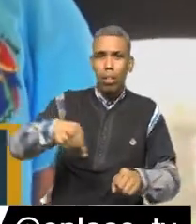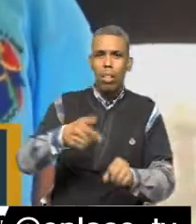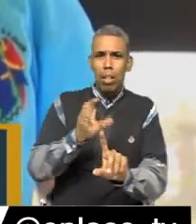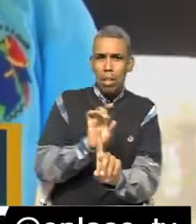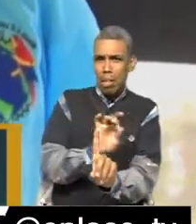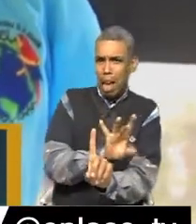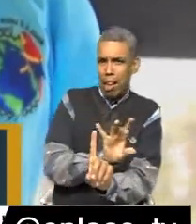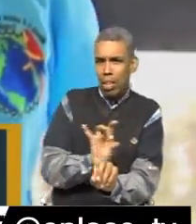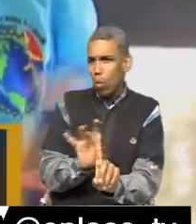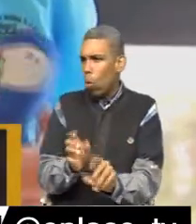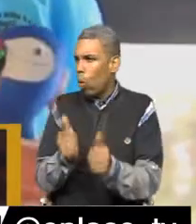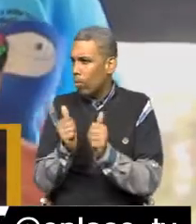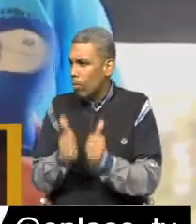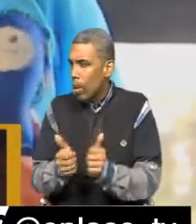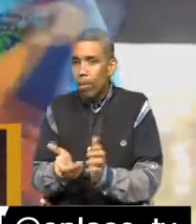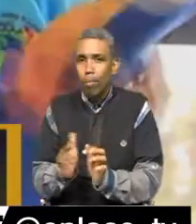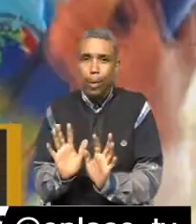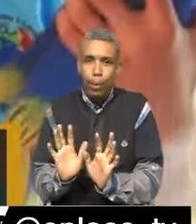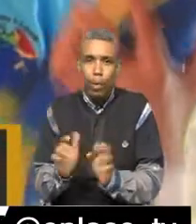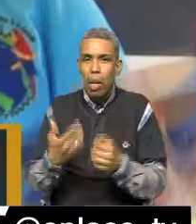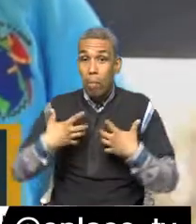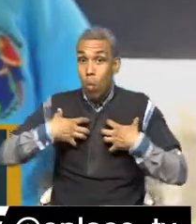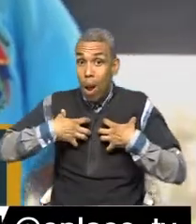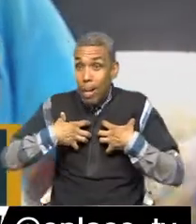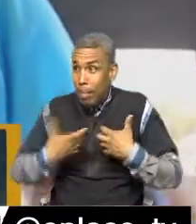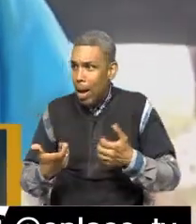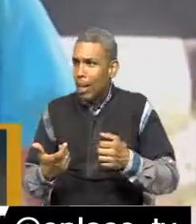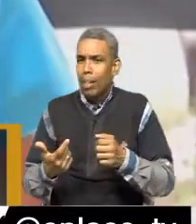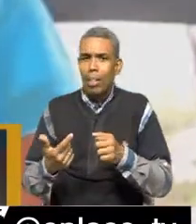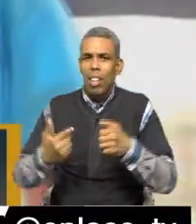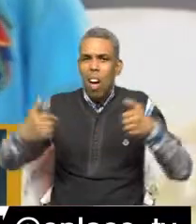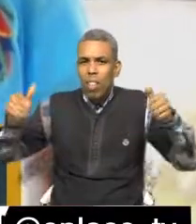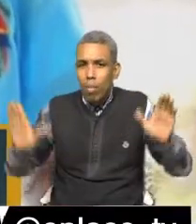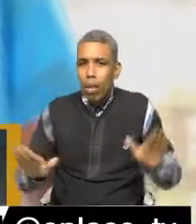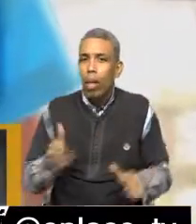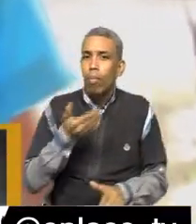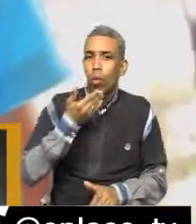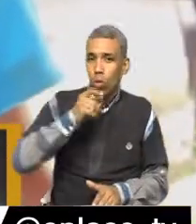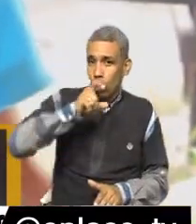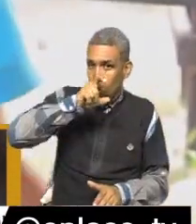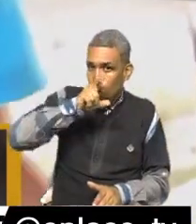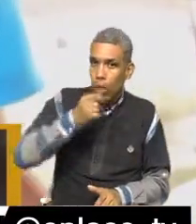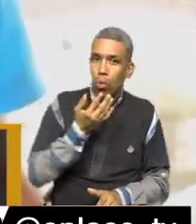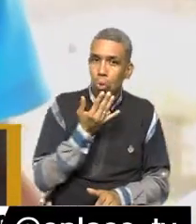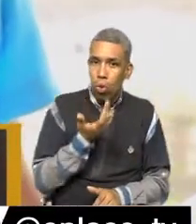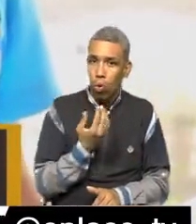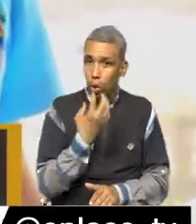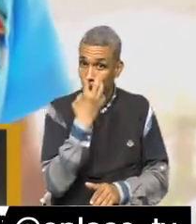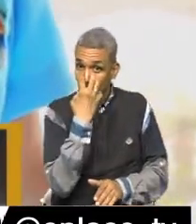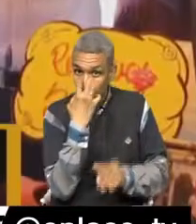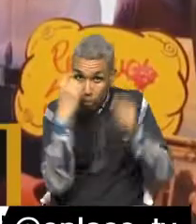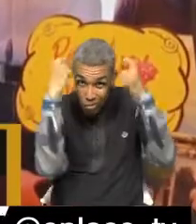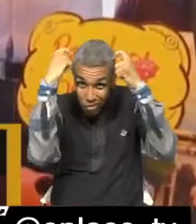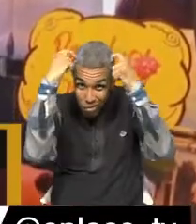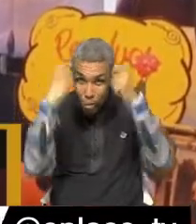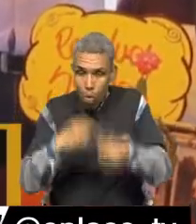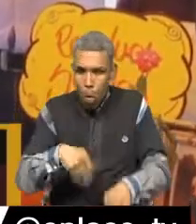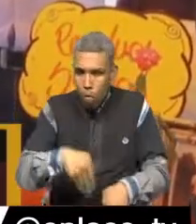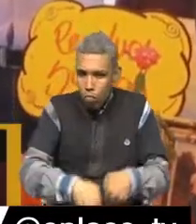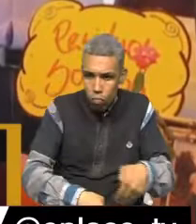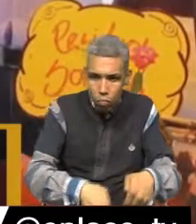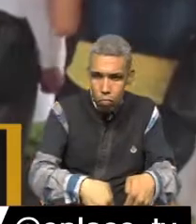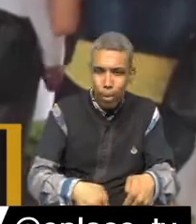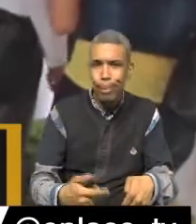están casi extintos, como la guacamaya, el ponche, el manatí. Ellos lideraron